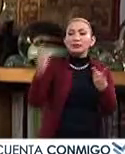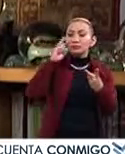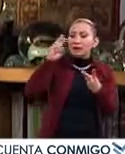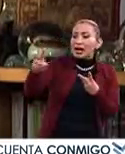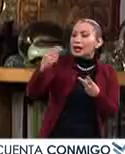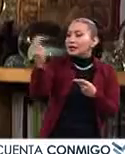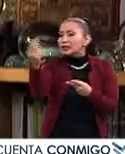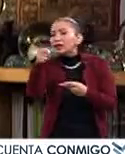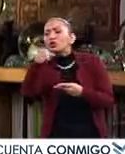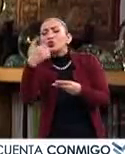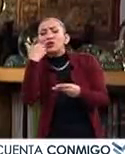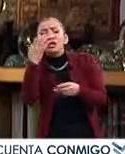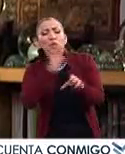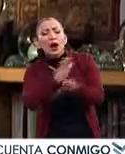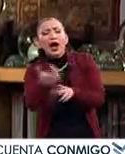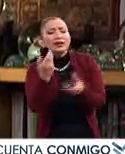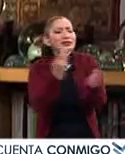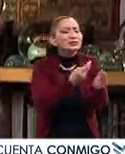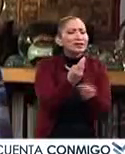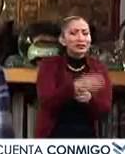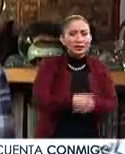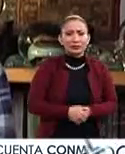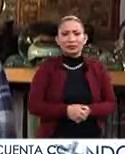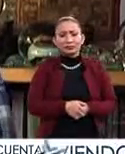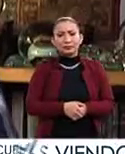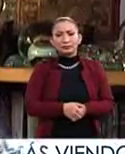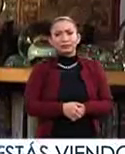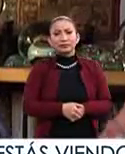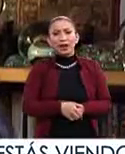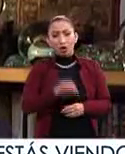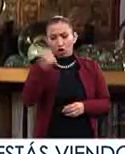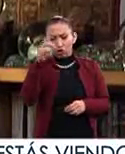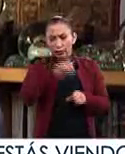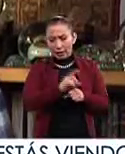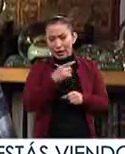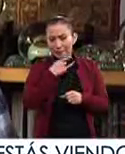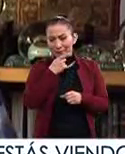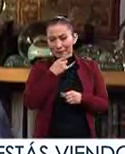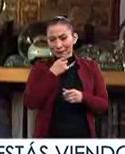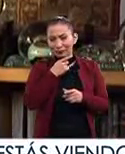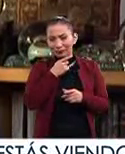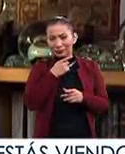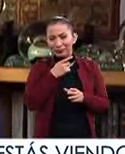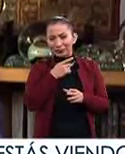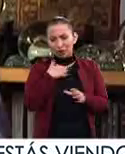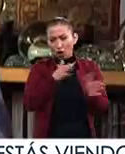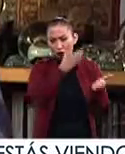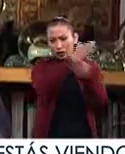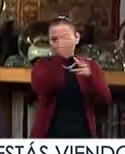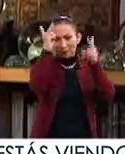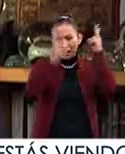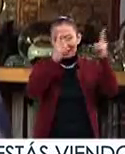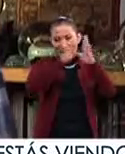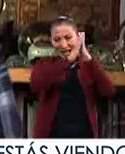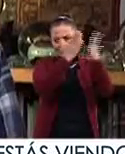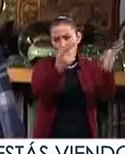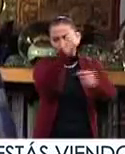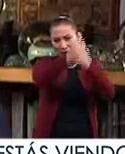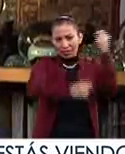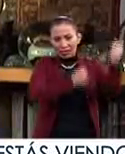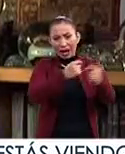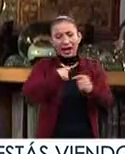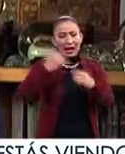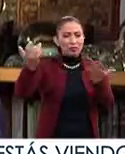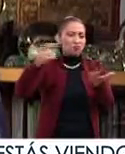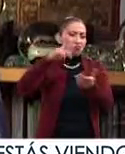necesita la gente, lo que quiere, y lo que estar le hace diciendo falta. quién está. El otro día alguien fui a visitar una librería en un lugar de